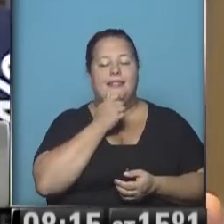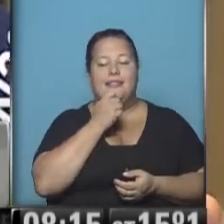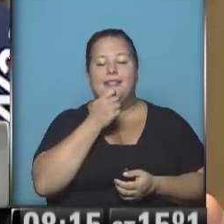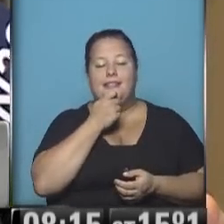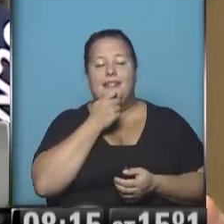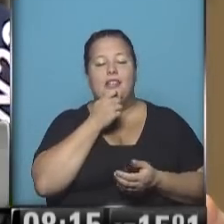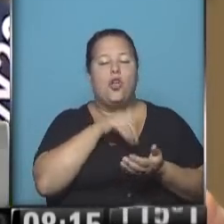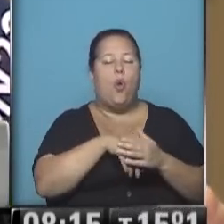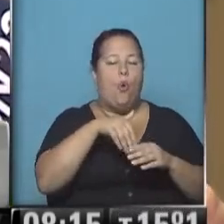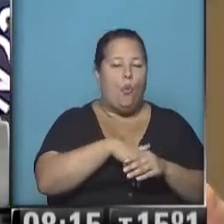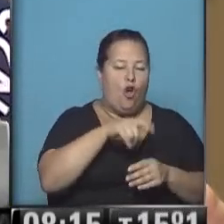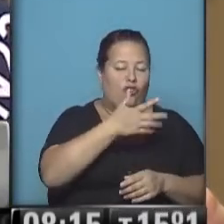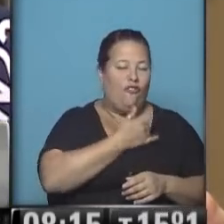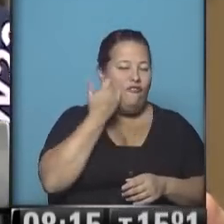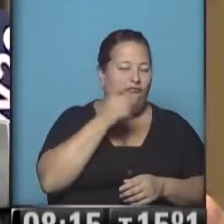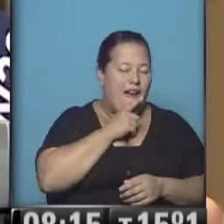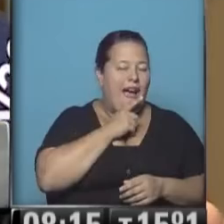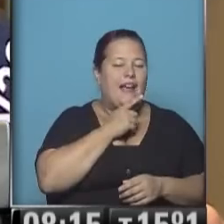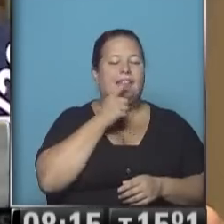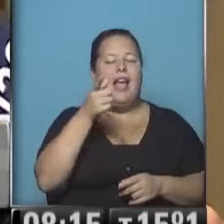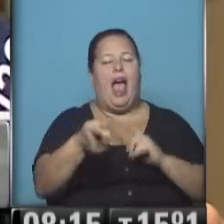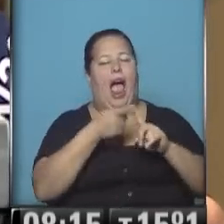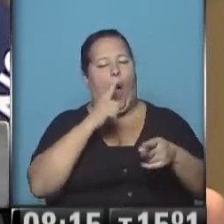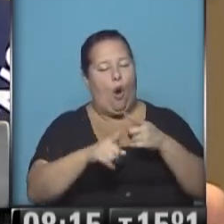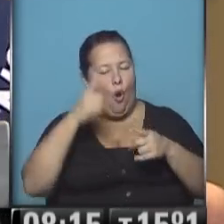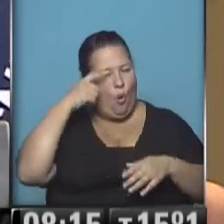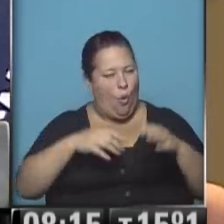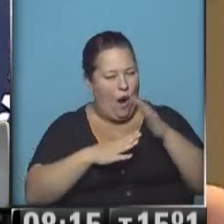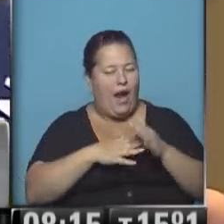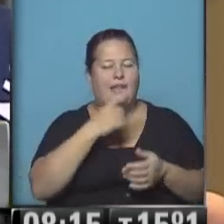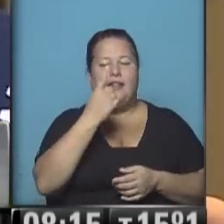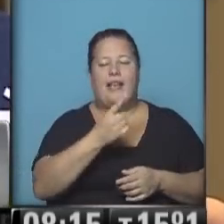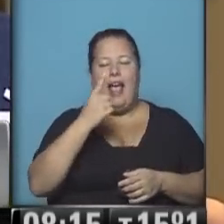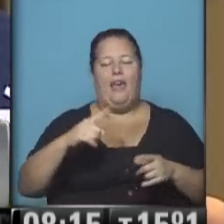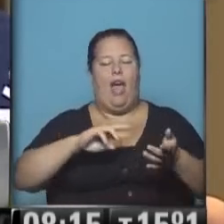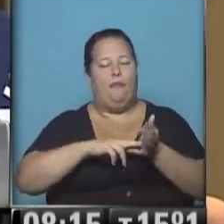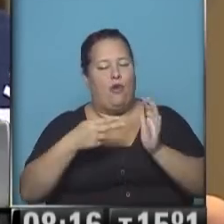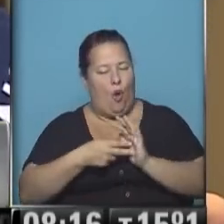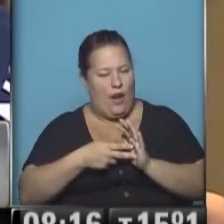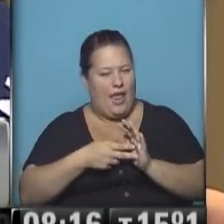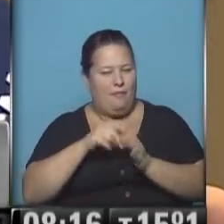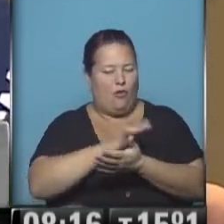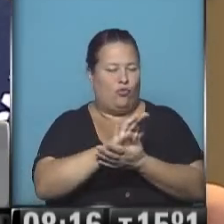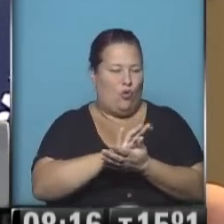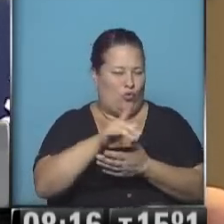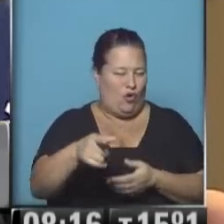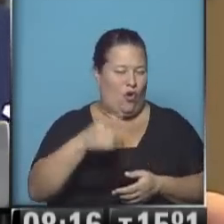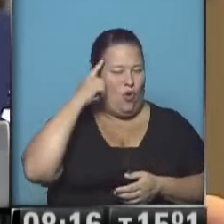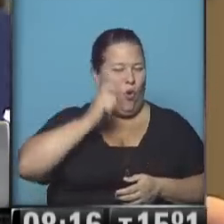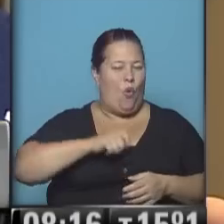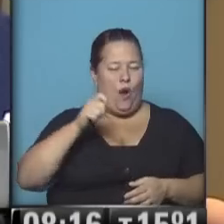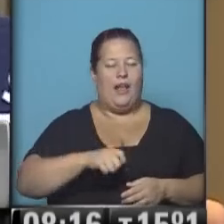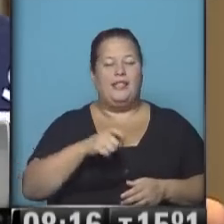voto del doctor Fight en cada acuerdo de la corte en cada pleito que dirime la corte